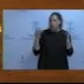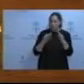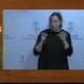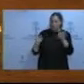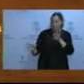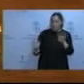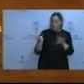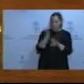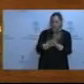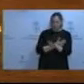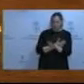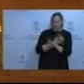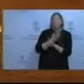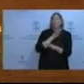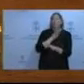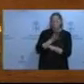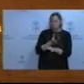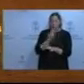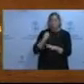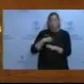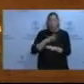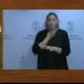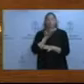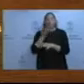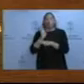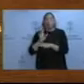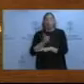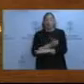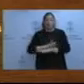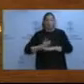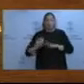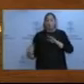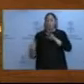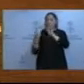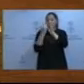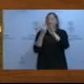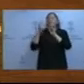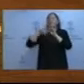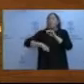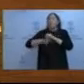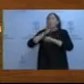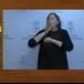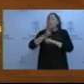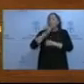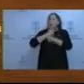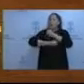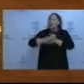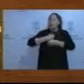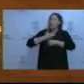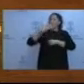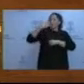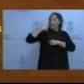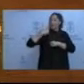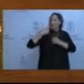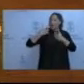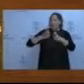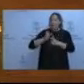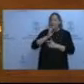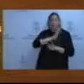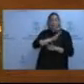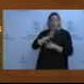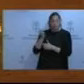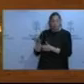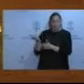con el portador de Ciudadanos. Además, estoy especialmente de acuerdo con el portador de Ciudadanos porque en la anterior legislatura el Partido Popular trajo este plan